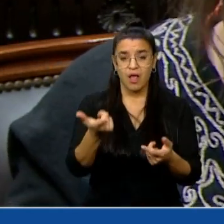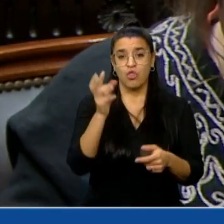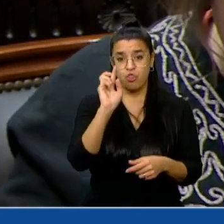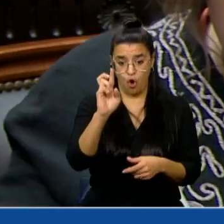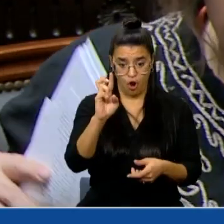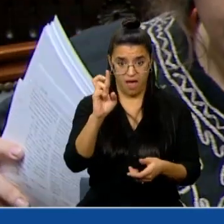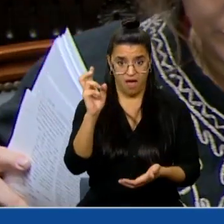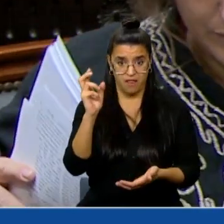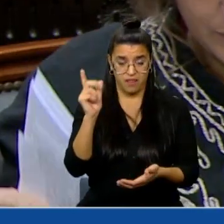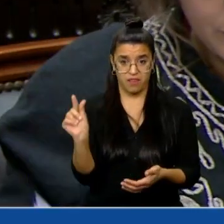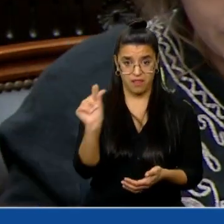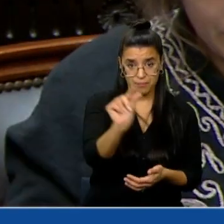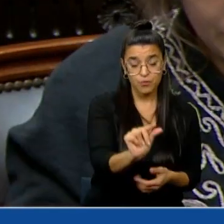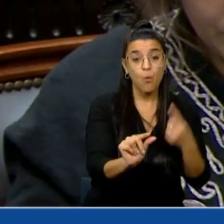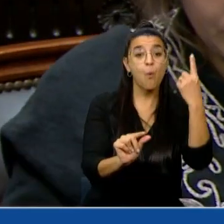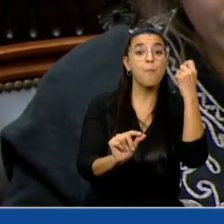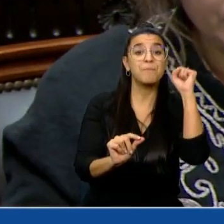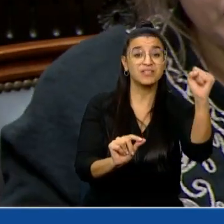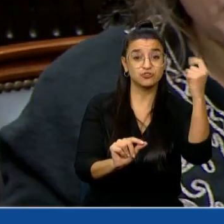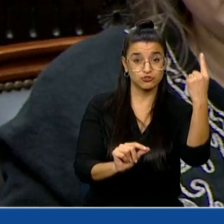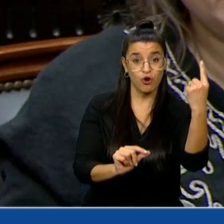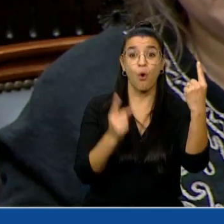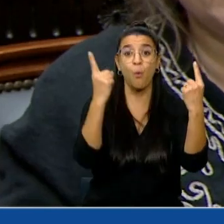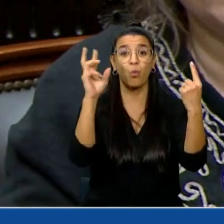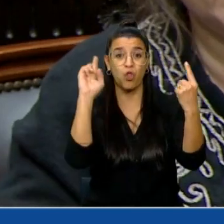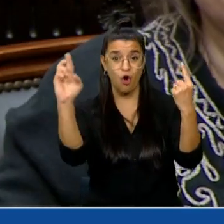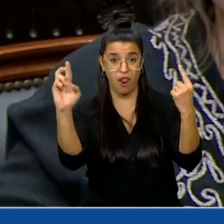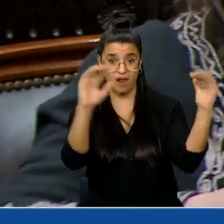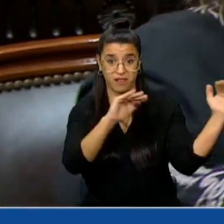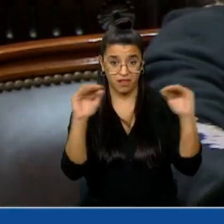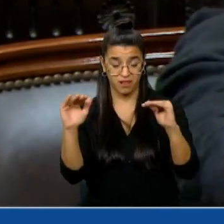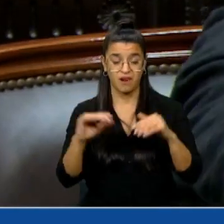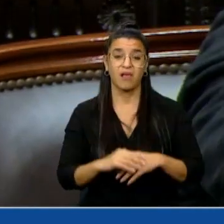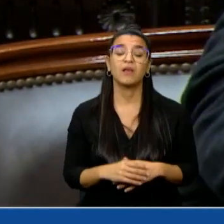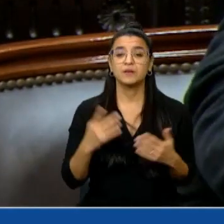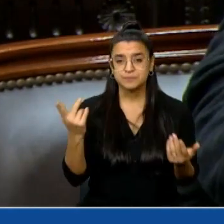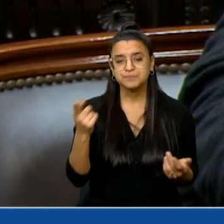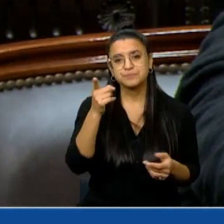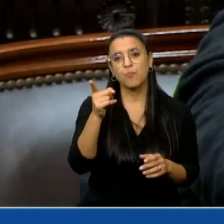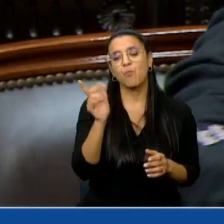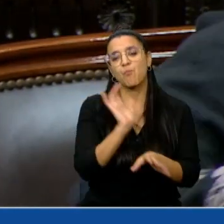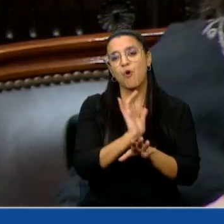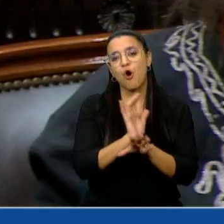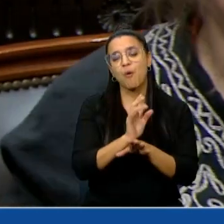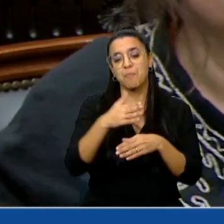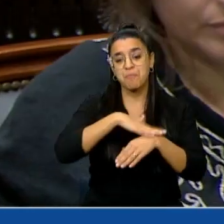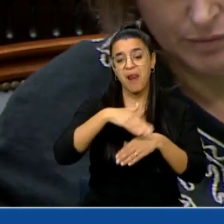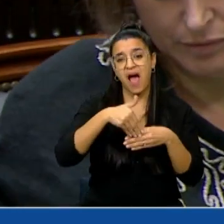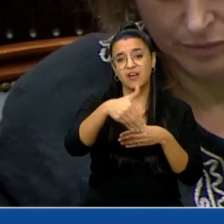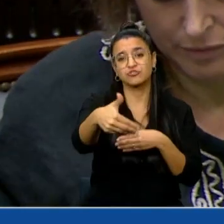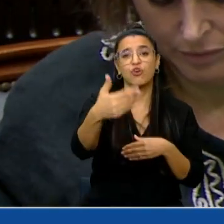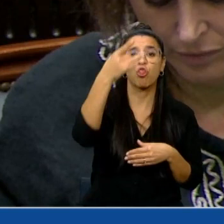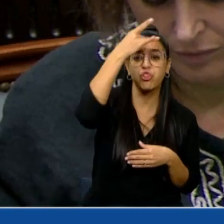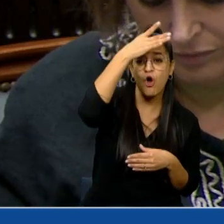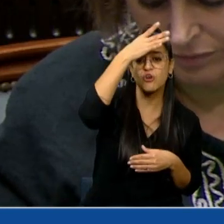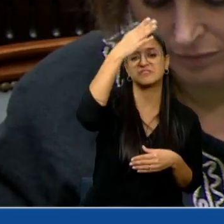dólares cuando un peso era un dólar y se pautaban a un plazo de 12 o